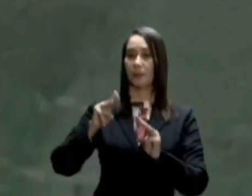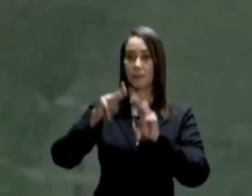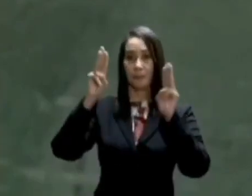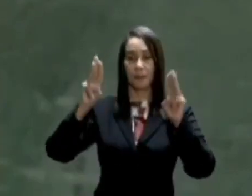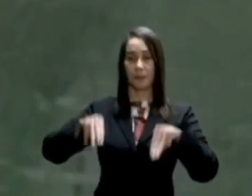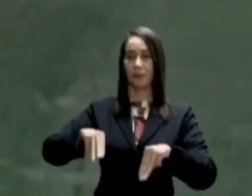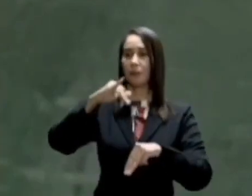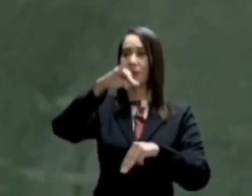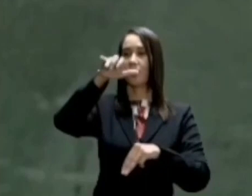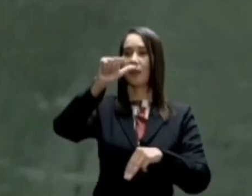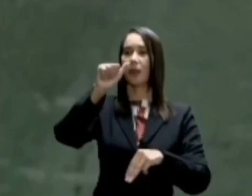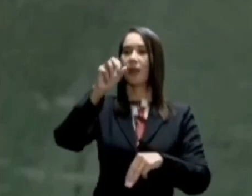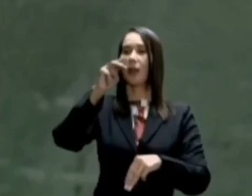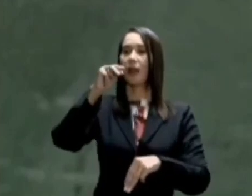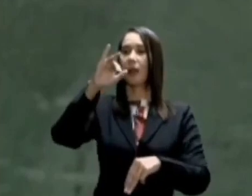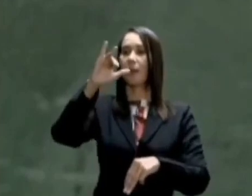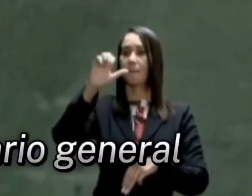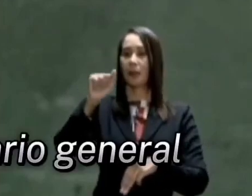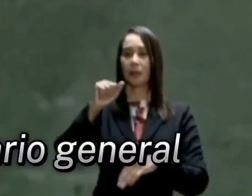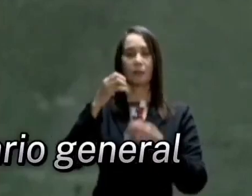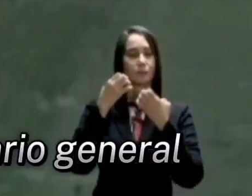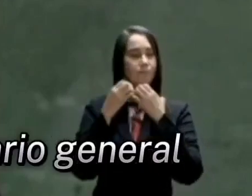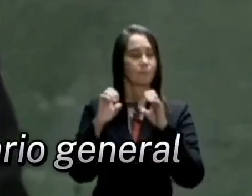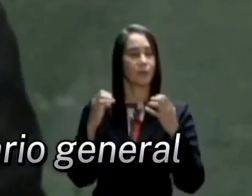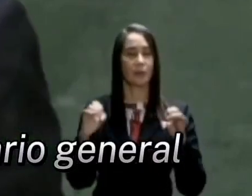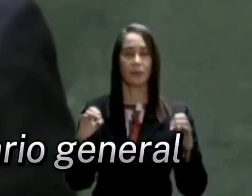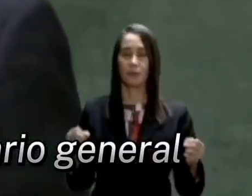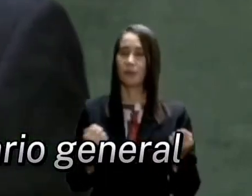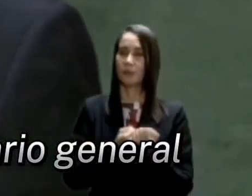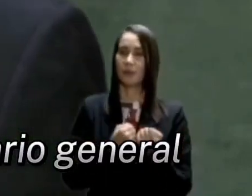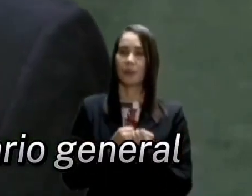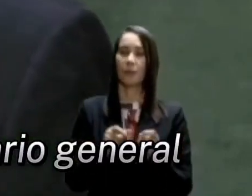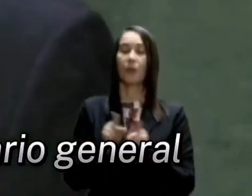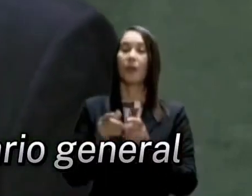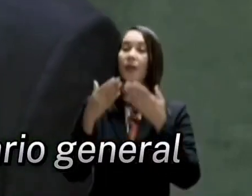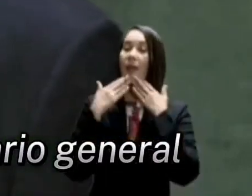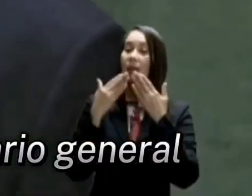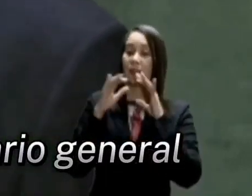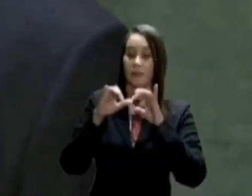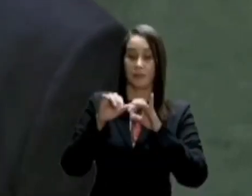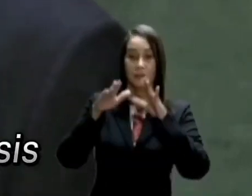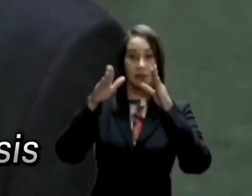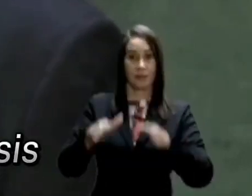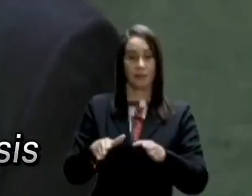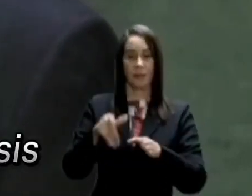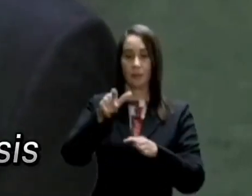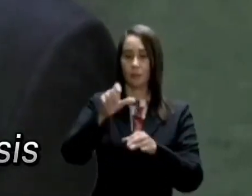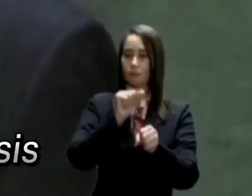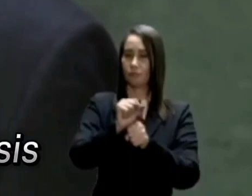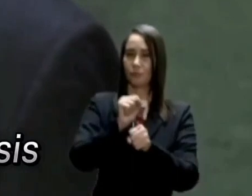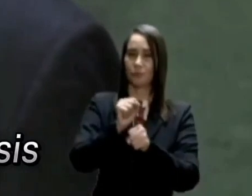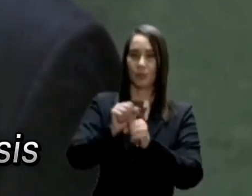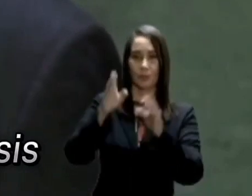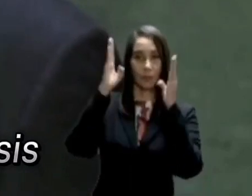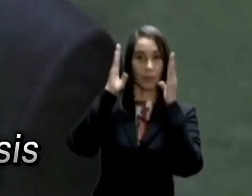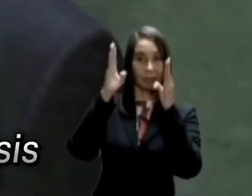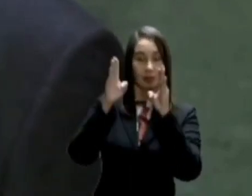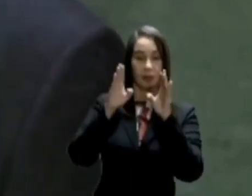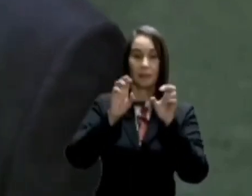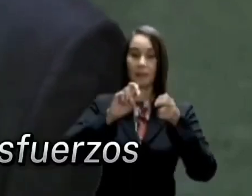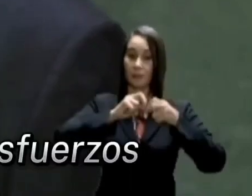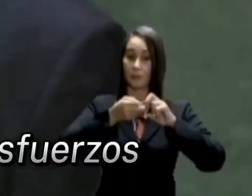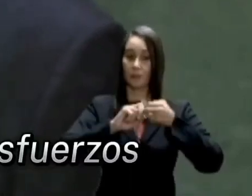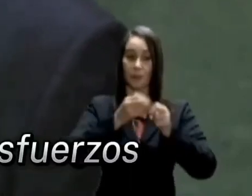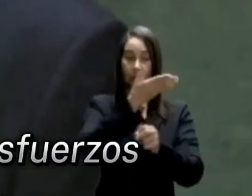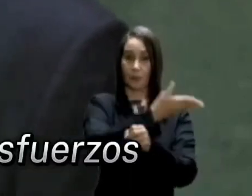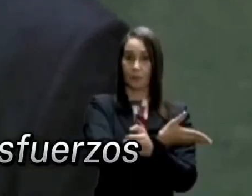Jamaica por todos sus esfuerzos al tiempo también de agradecer al secretario general por su trabajo en atender esta crisis